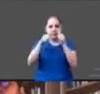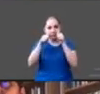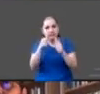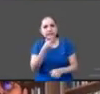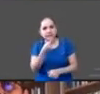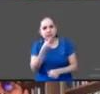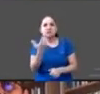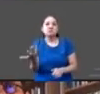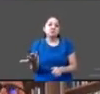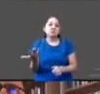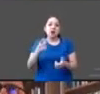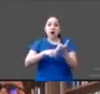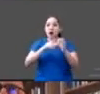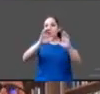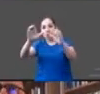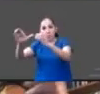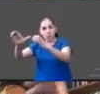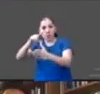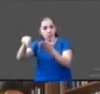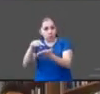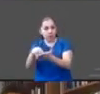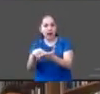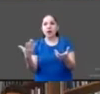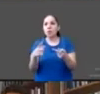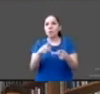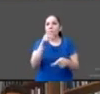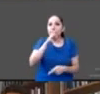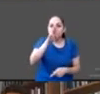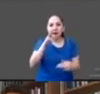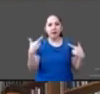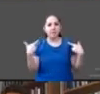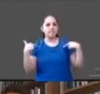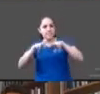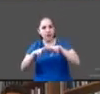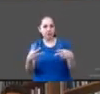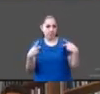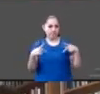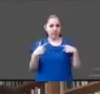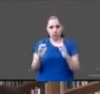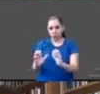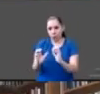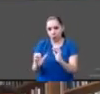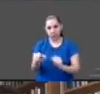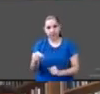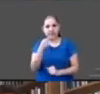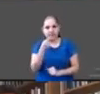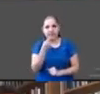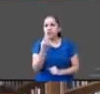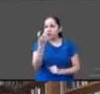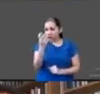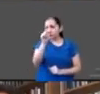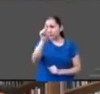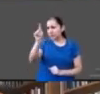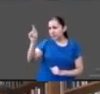padres, madres, a personas cuidadoras y a quienes también trabajan en las problemáticas específicas que se